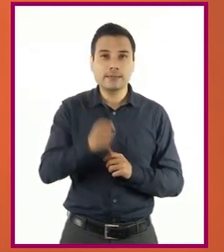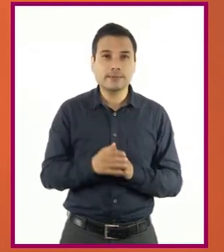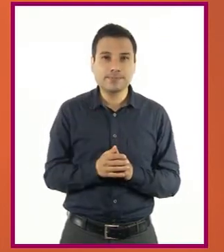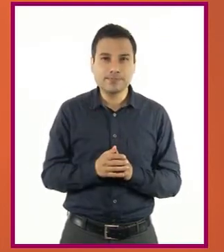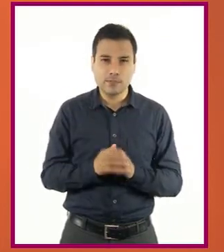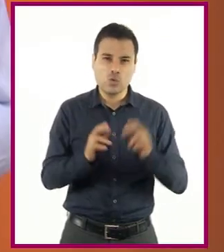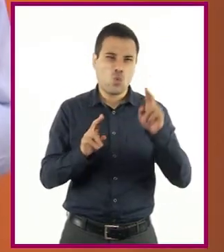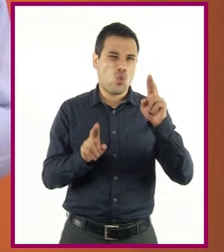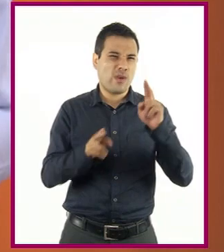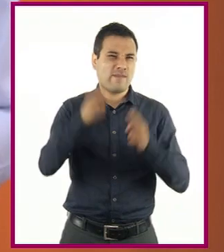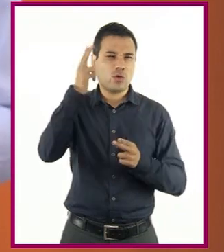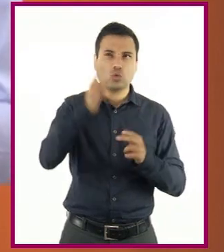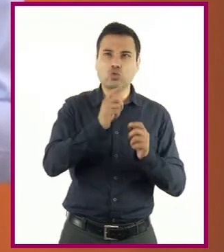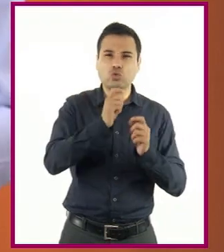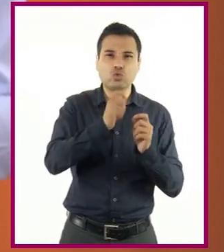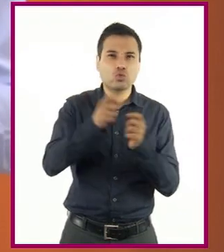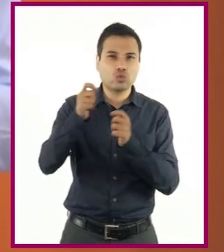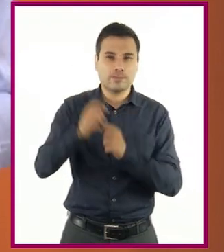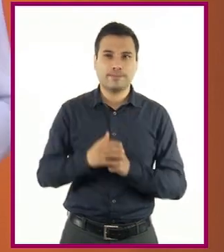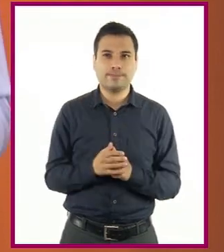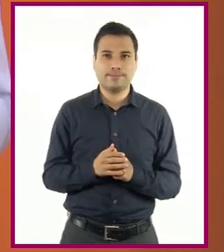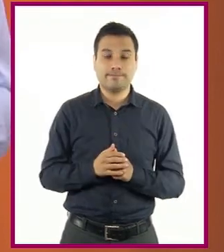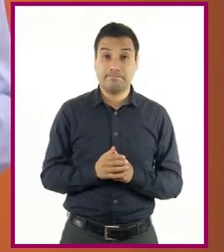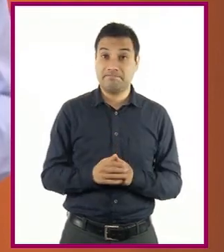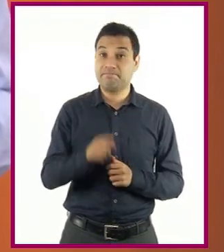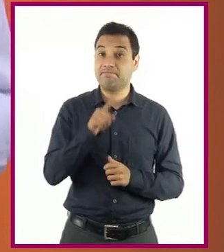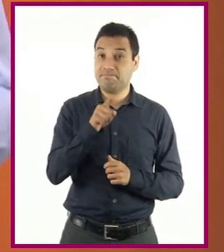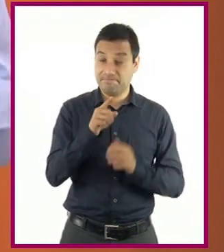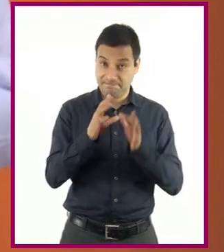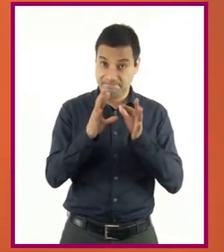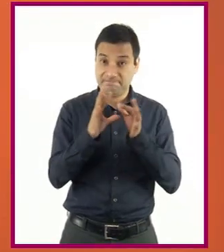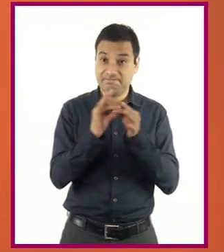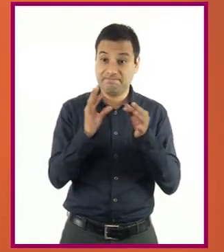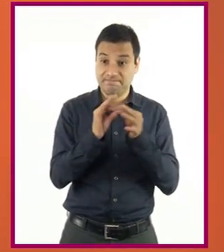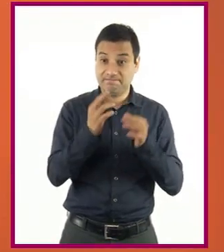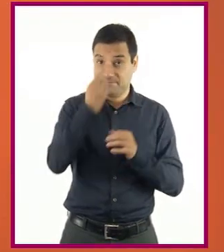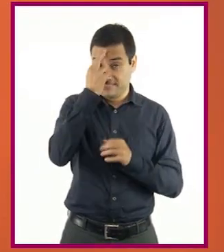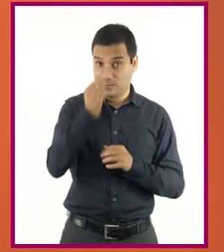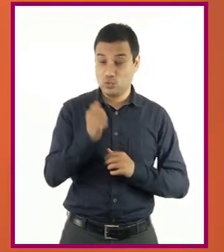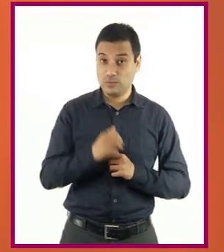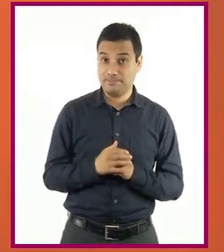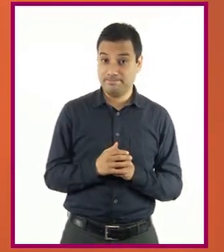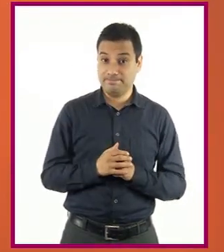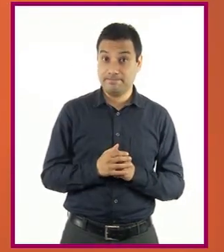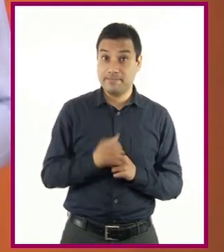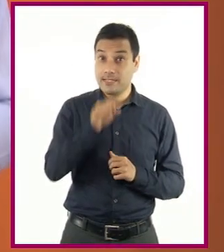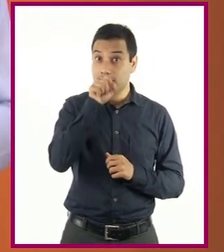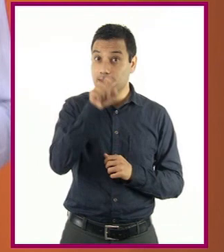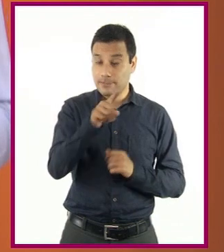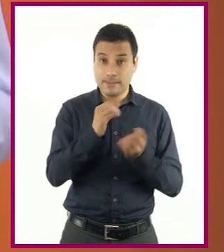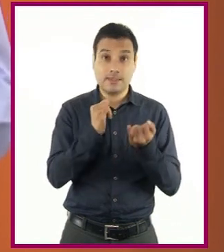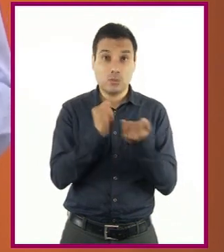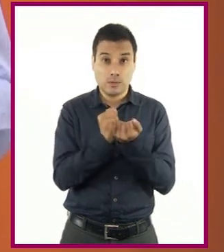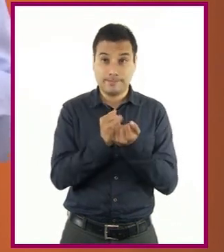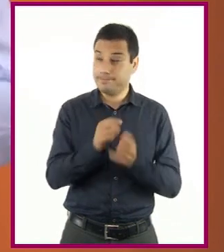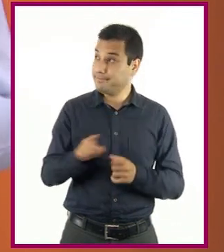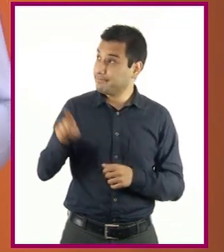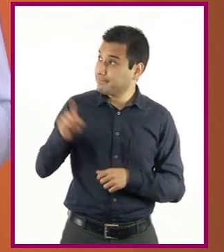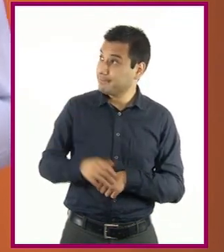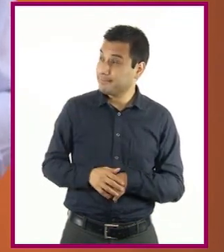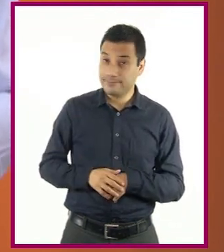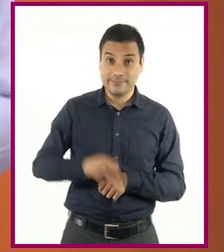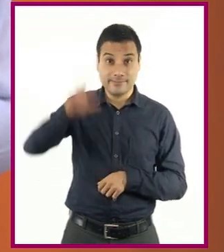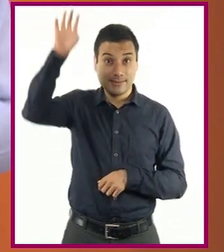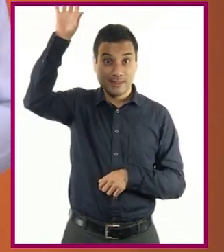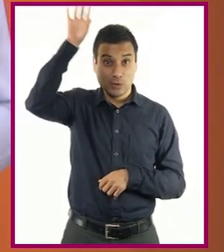del universo. Ahora que mencionas esa similitud con Einstein, también coincidió con Isaac Newton en una de sus